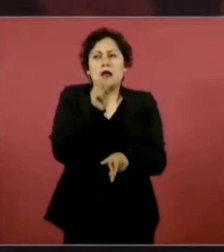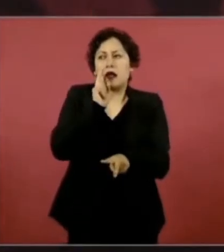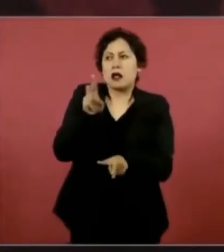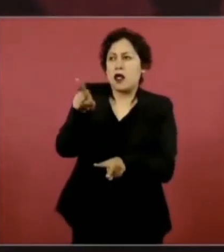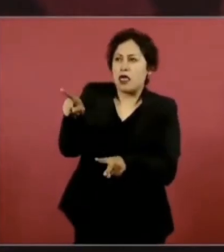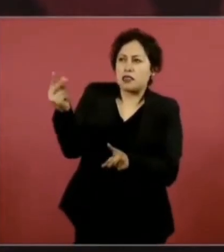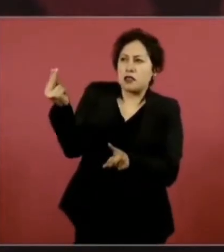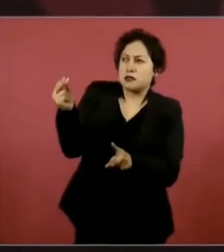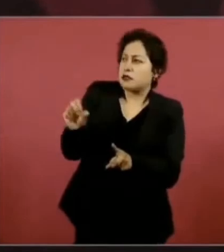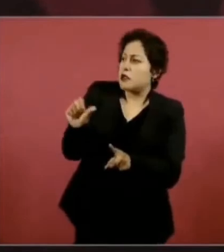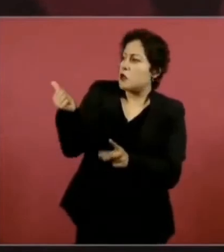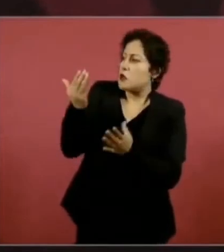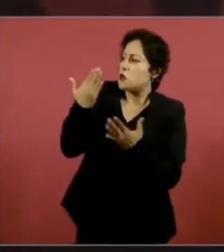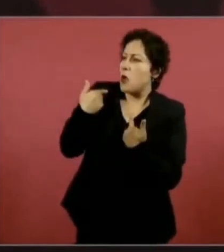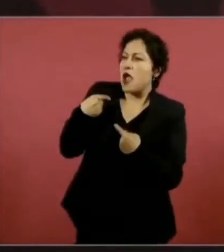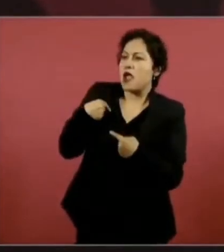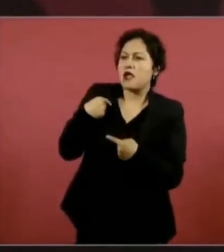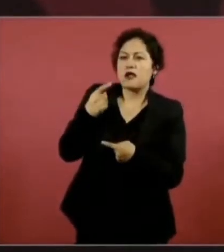y hasta de regañar